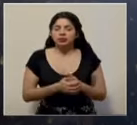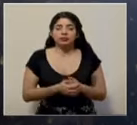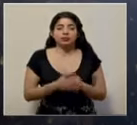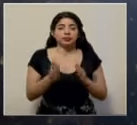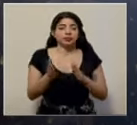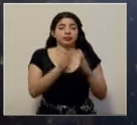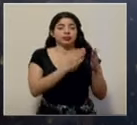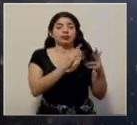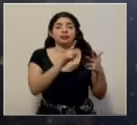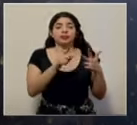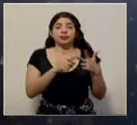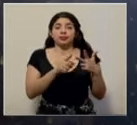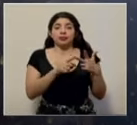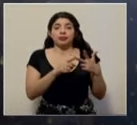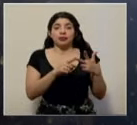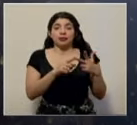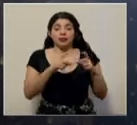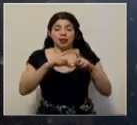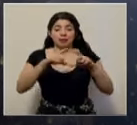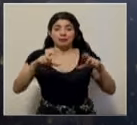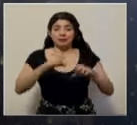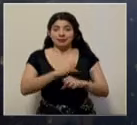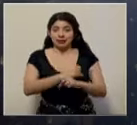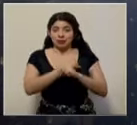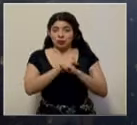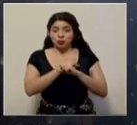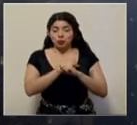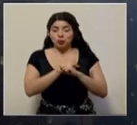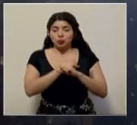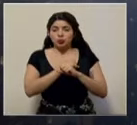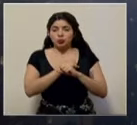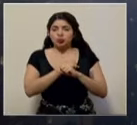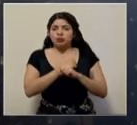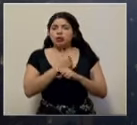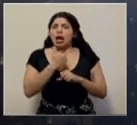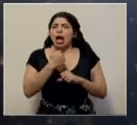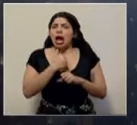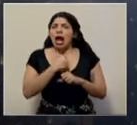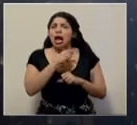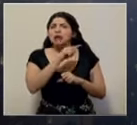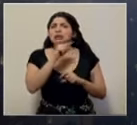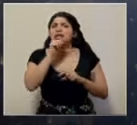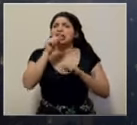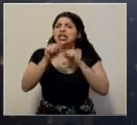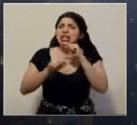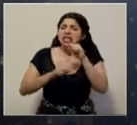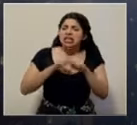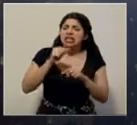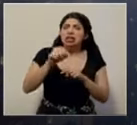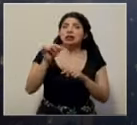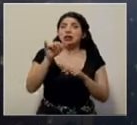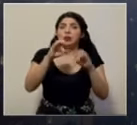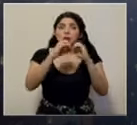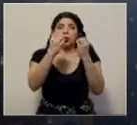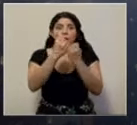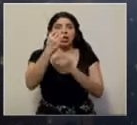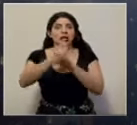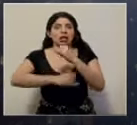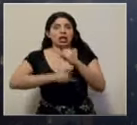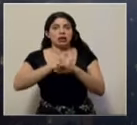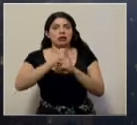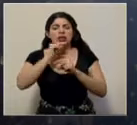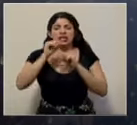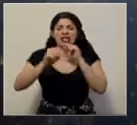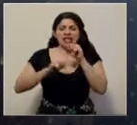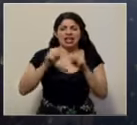En cuanto a esta póliza, hay pues observaciones y críticas de incluso de organismos internacionales de que